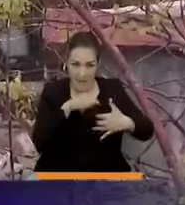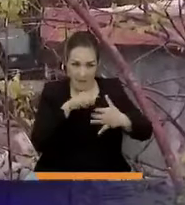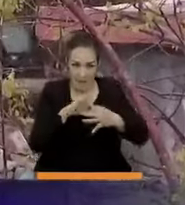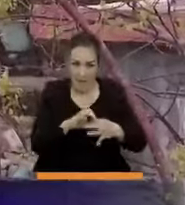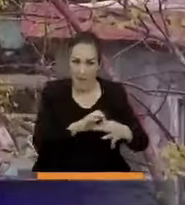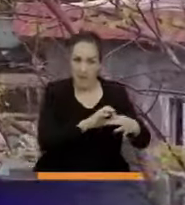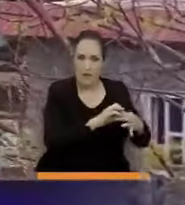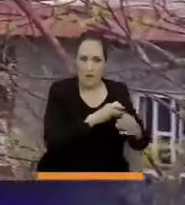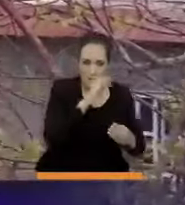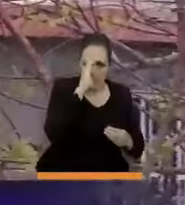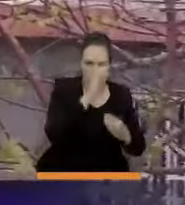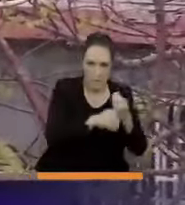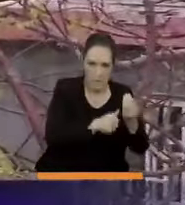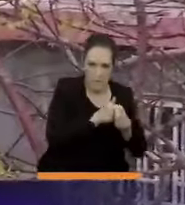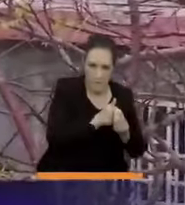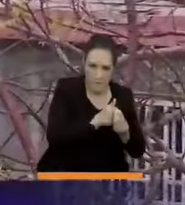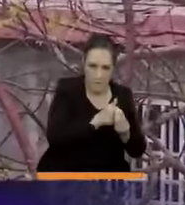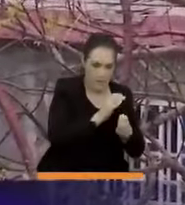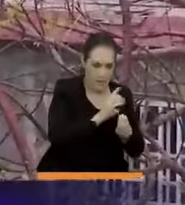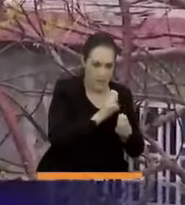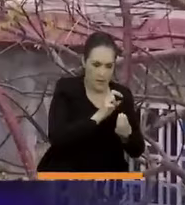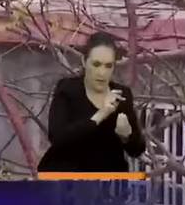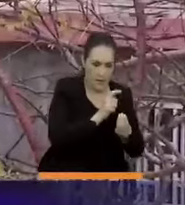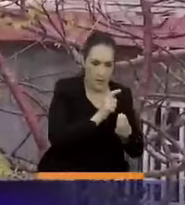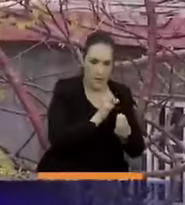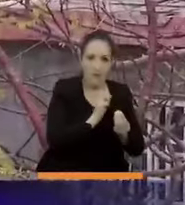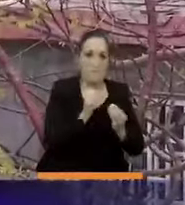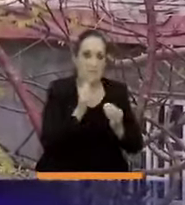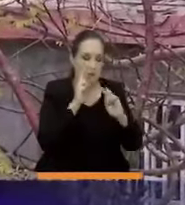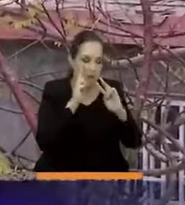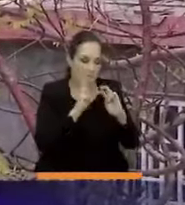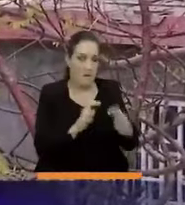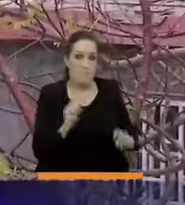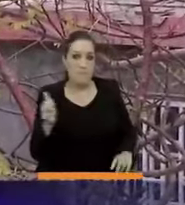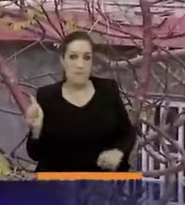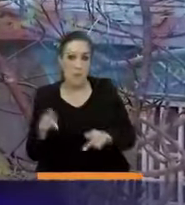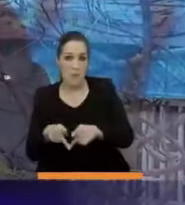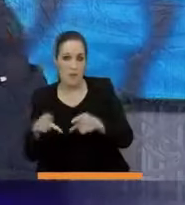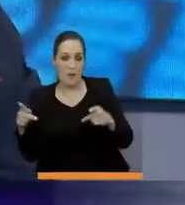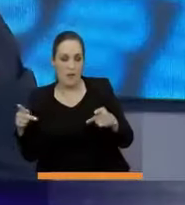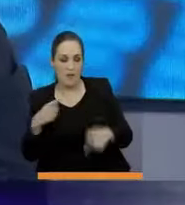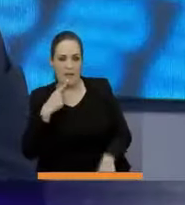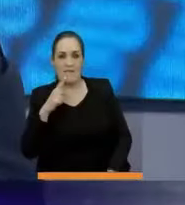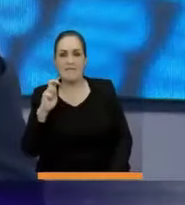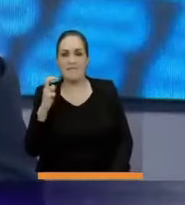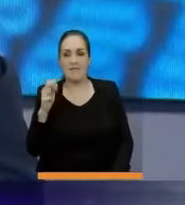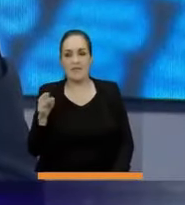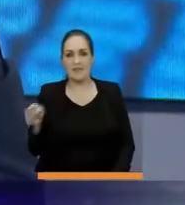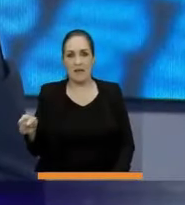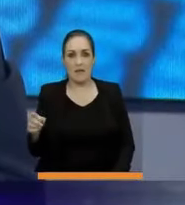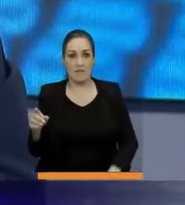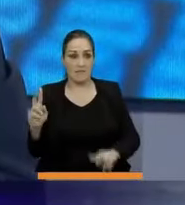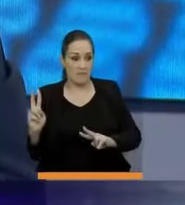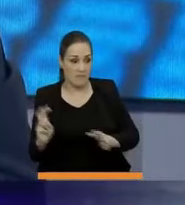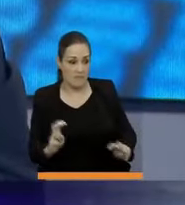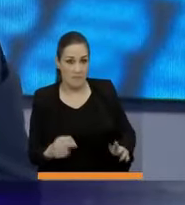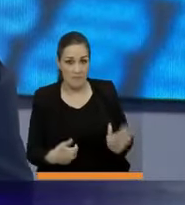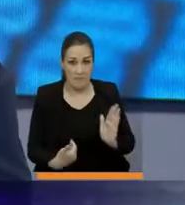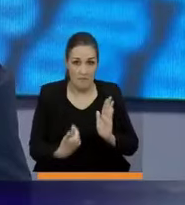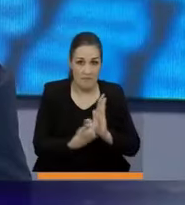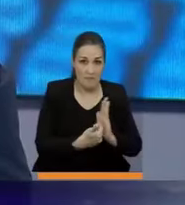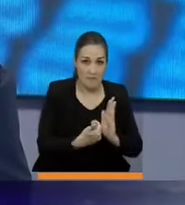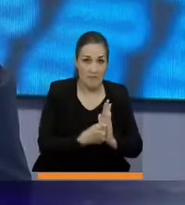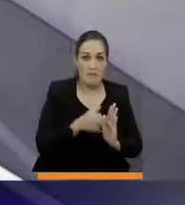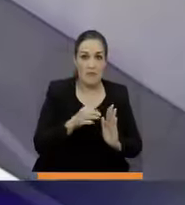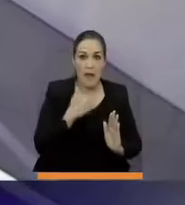Golfo? Pues ya la propia investigación del Espectador, es la fiscalía la que tiene que determinar si efectivamente